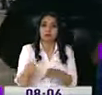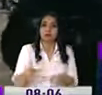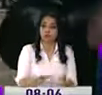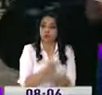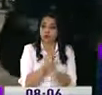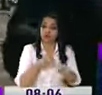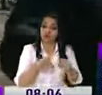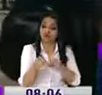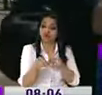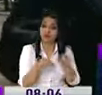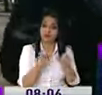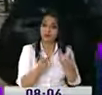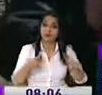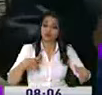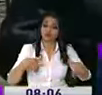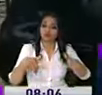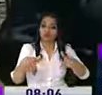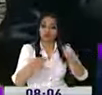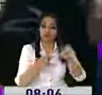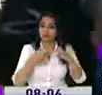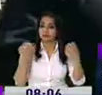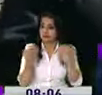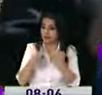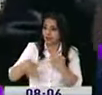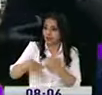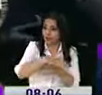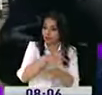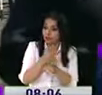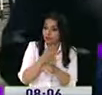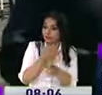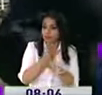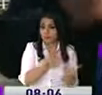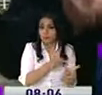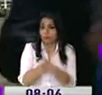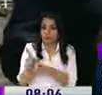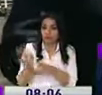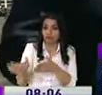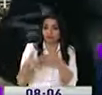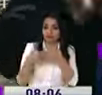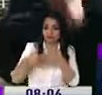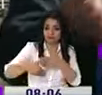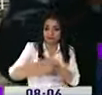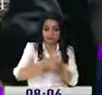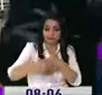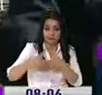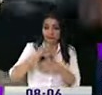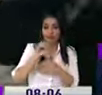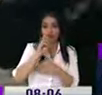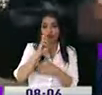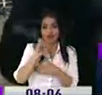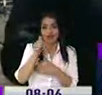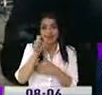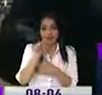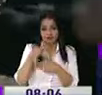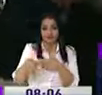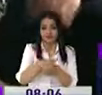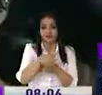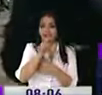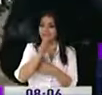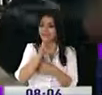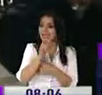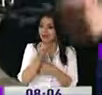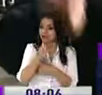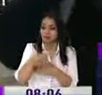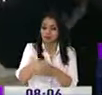movilidad en los alrededores del estadio. Para esto nosotros ya hemos hecho un cierre primario, la Correa Quinteros Malé María Sánchez se encuentra cerrada. Recordar a